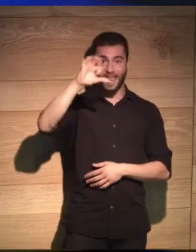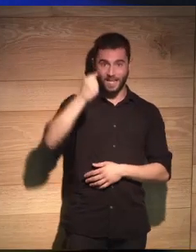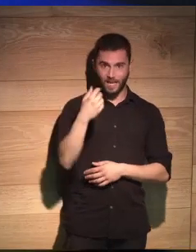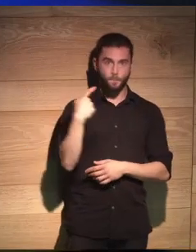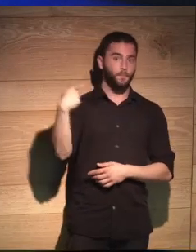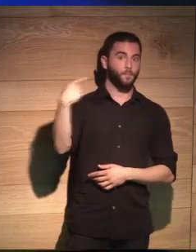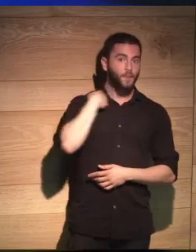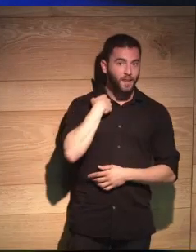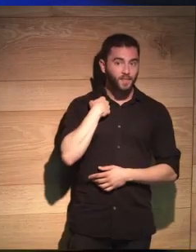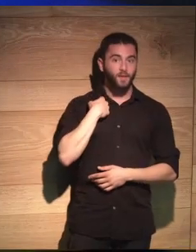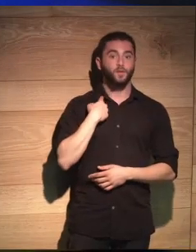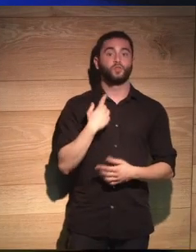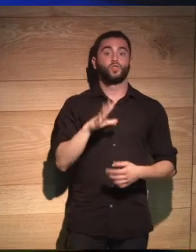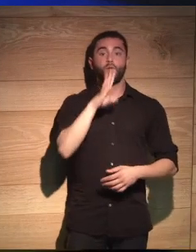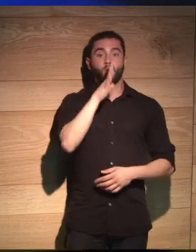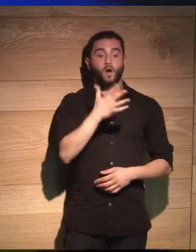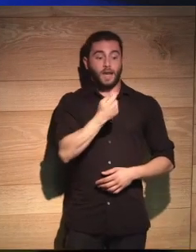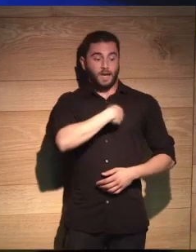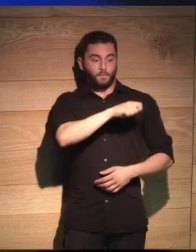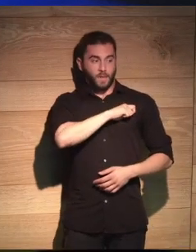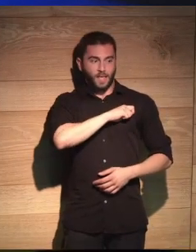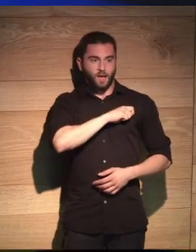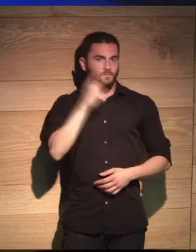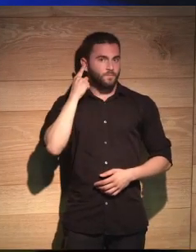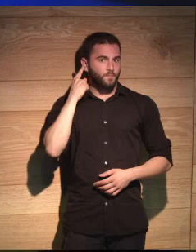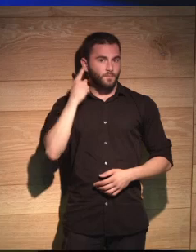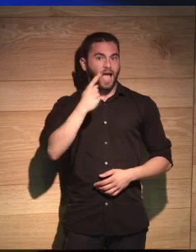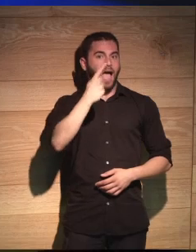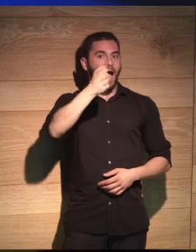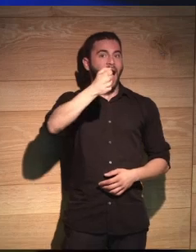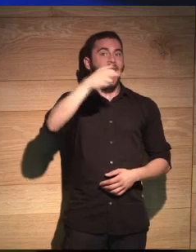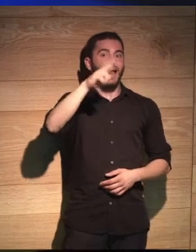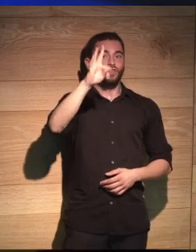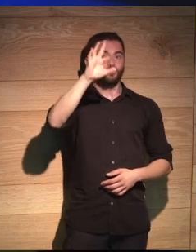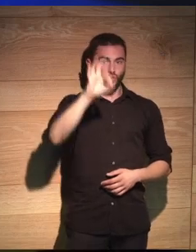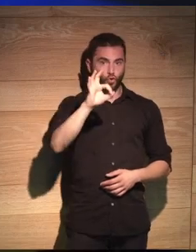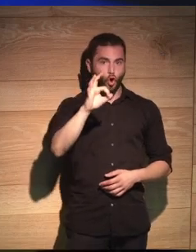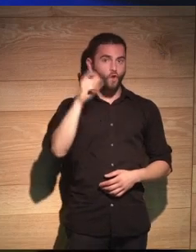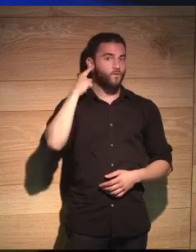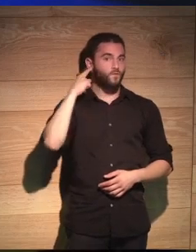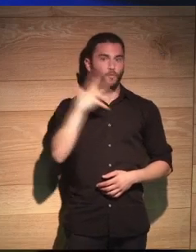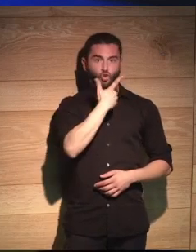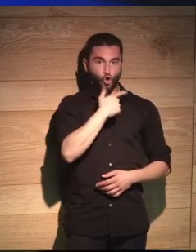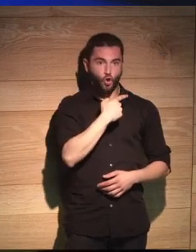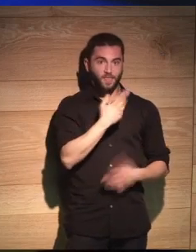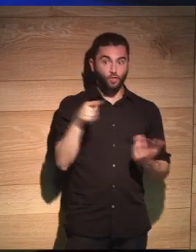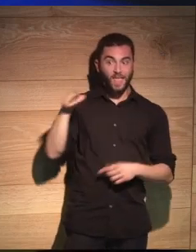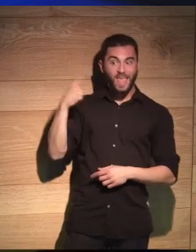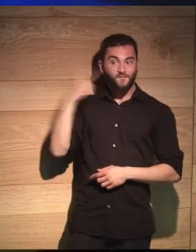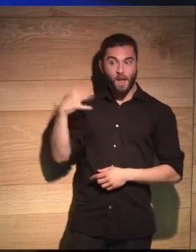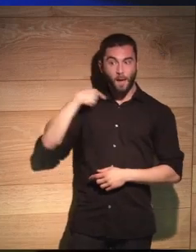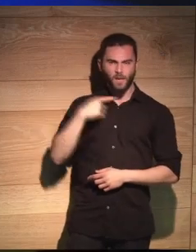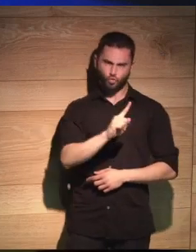Barea por ser en España muy conocido, por supuesto, Arturo, ¿no? Pero es que ella en ningún